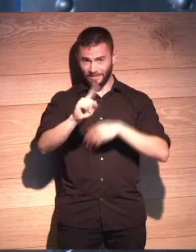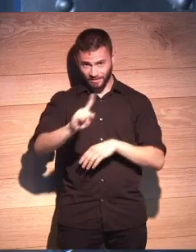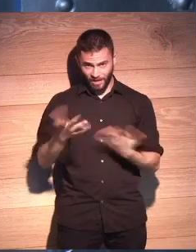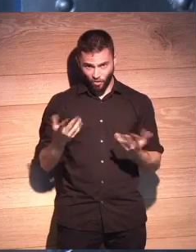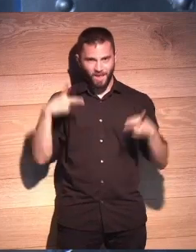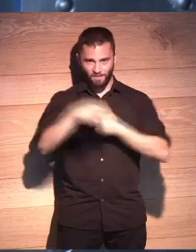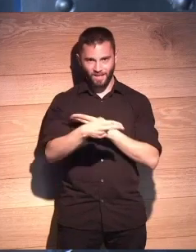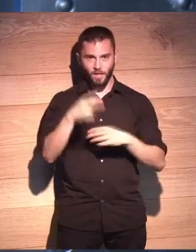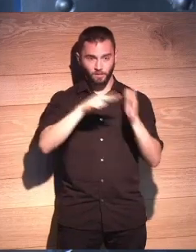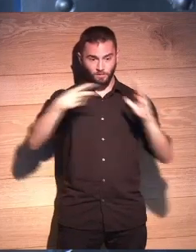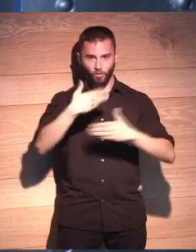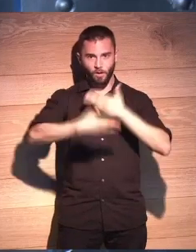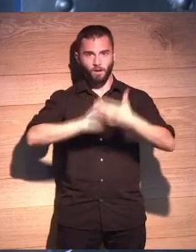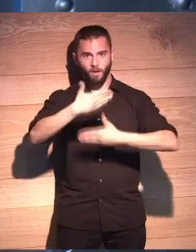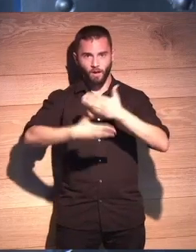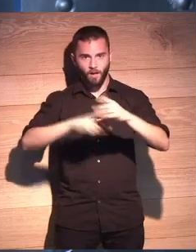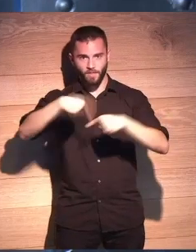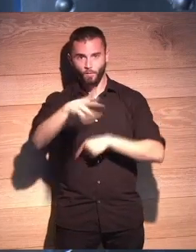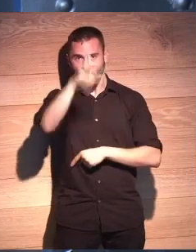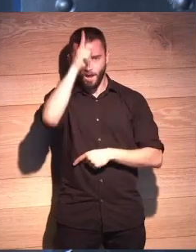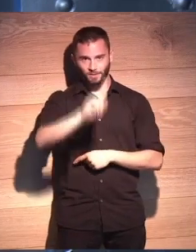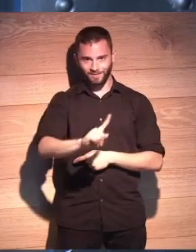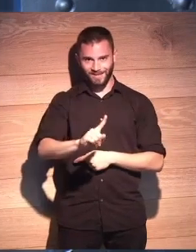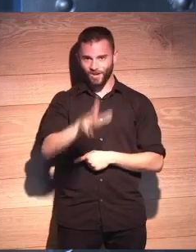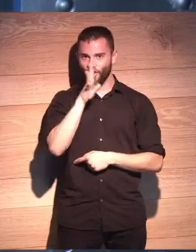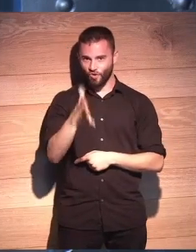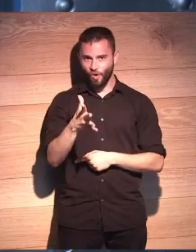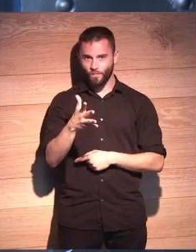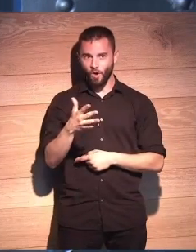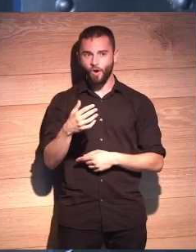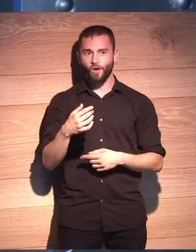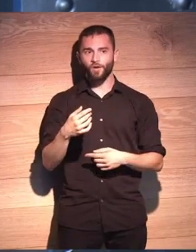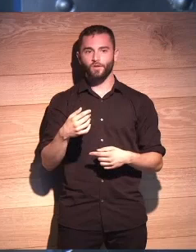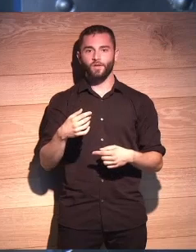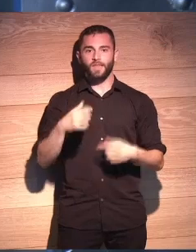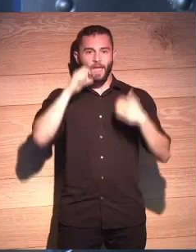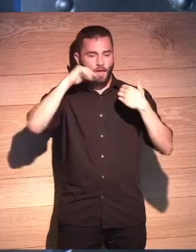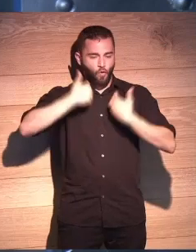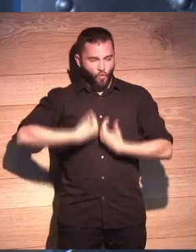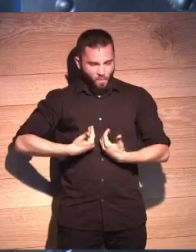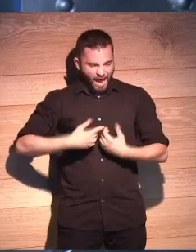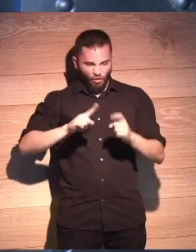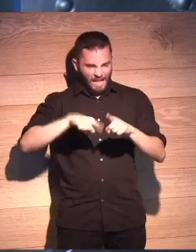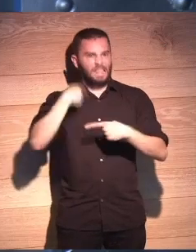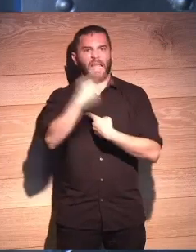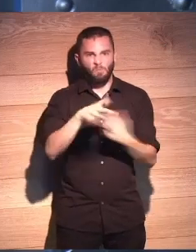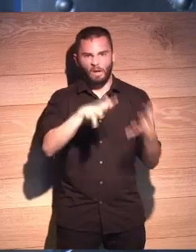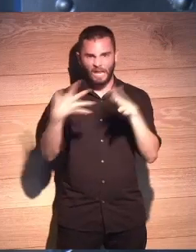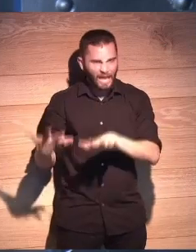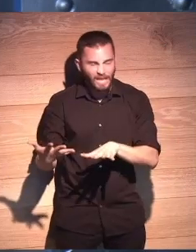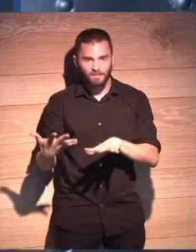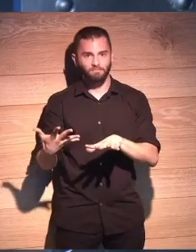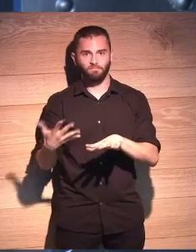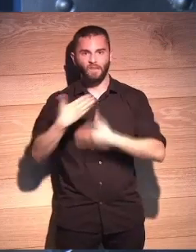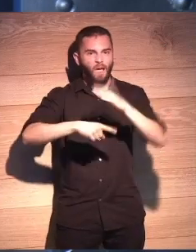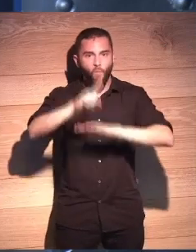tanto la tecnología, no nos vayamos a arrepentir, porque ya se está hablando de posthumanos, bueno, un mundo verdaderamente